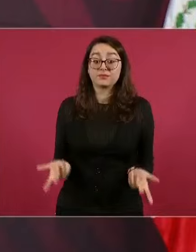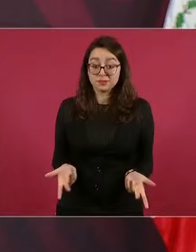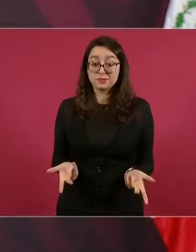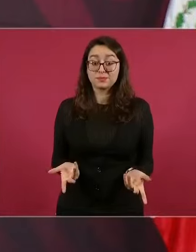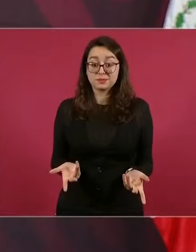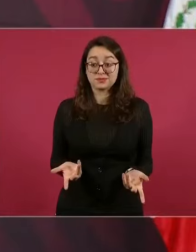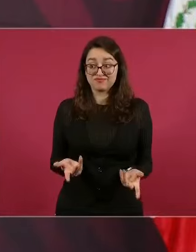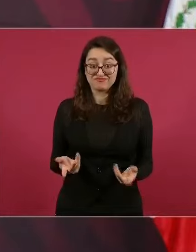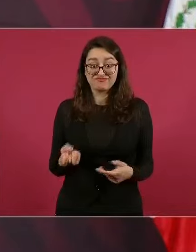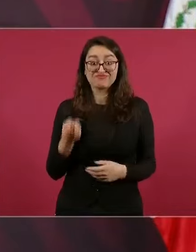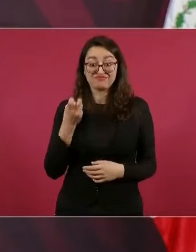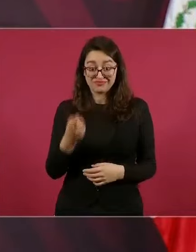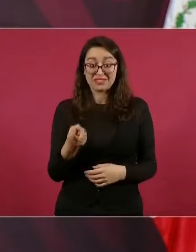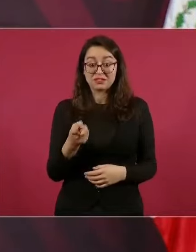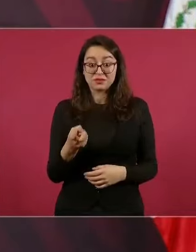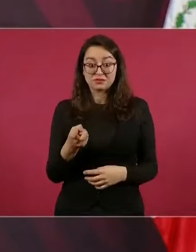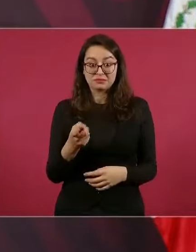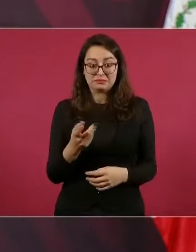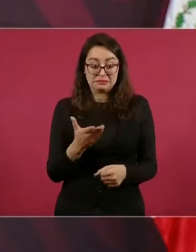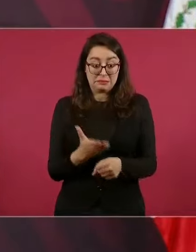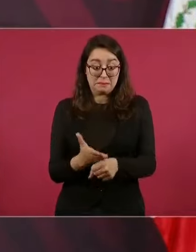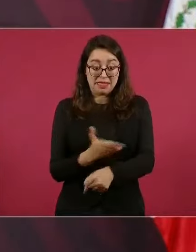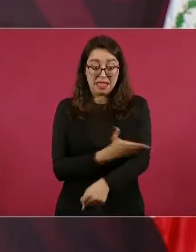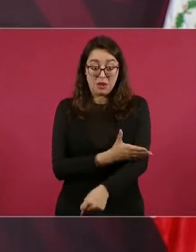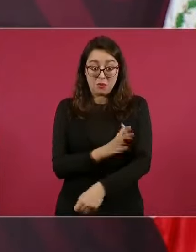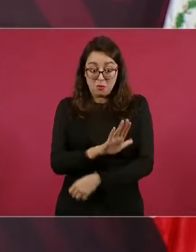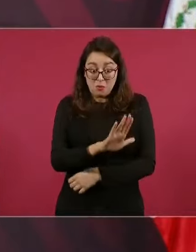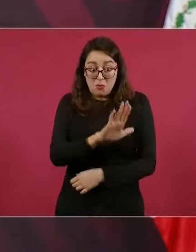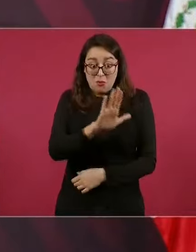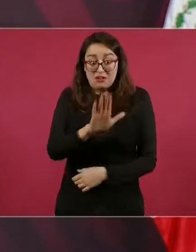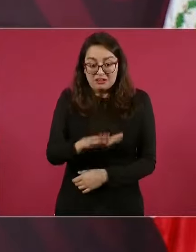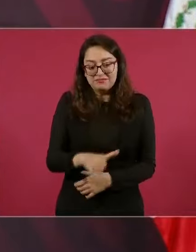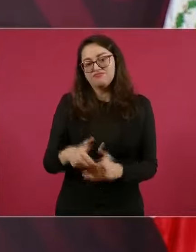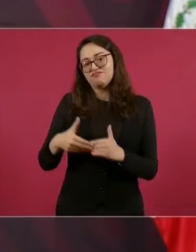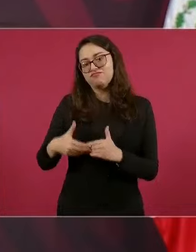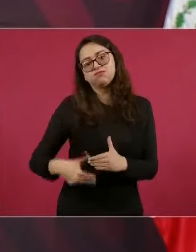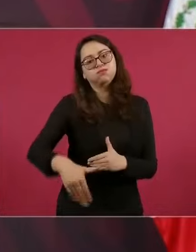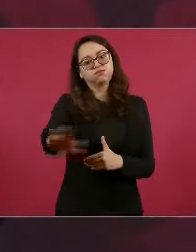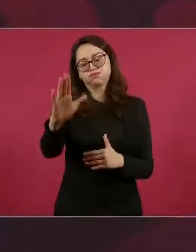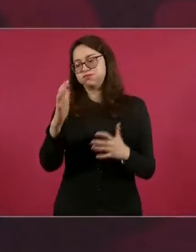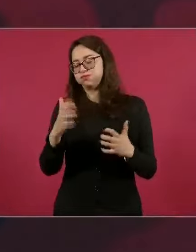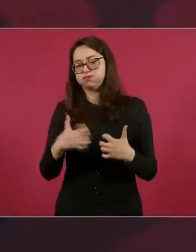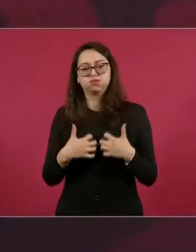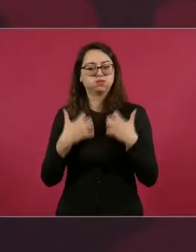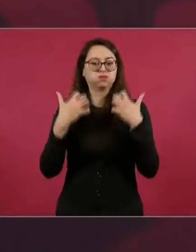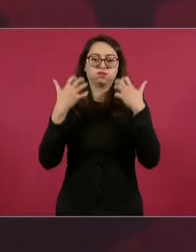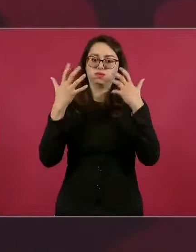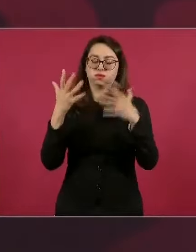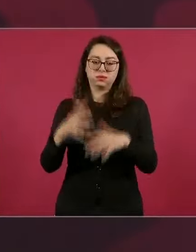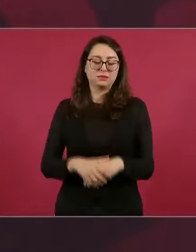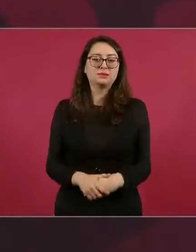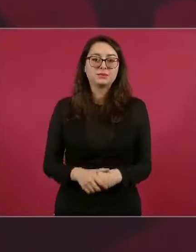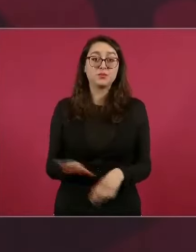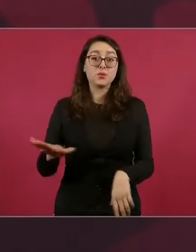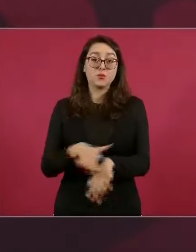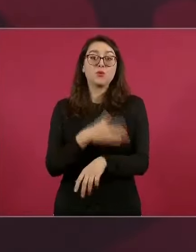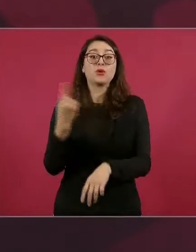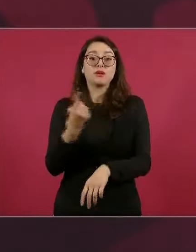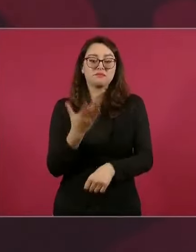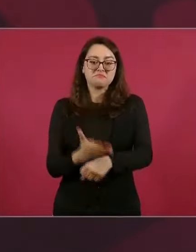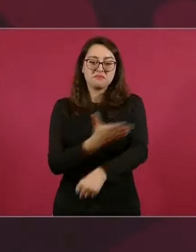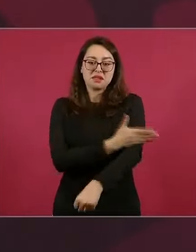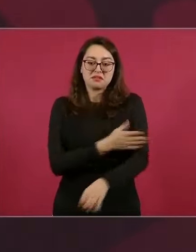pelea o un conflicto entre México y los Estados Unidos que creo que no va a acabar bien. Las cosas se están complicando, hay mucha tensión entre ambos gobiernos